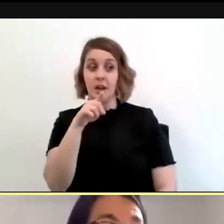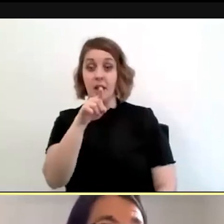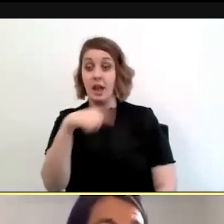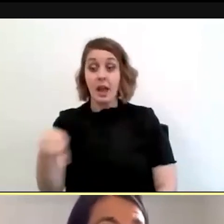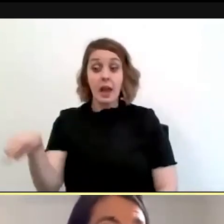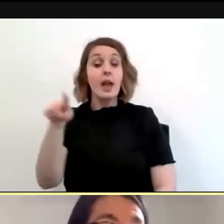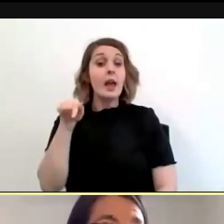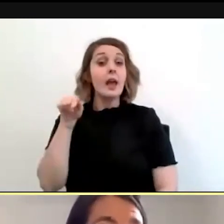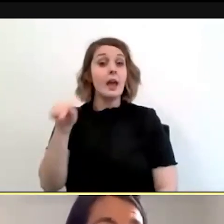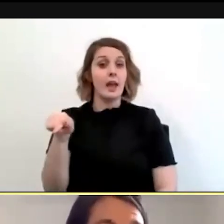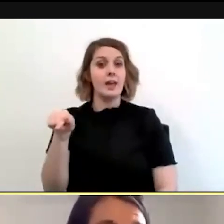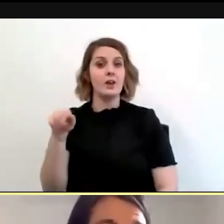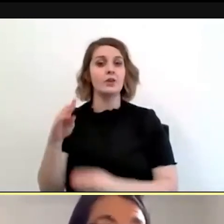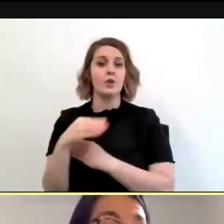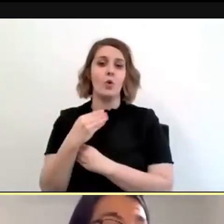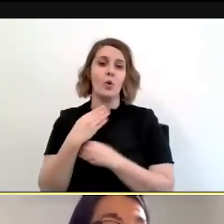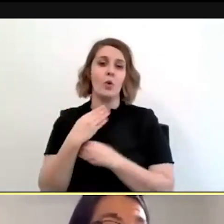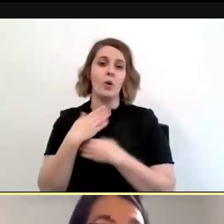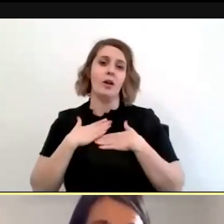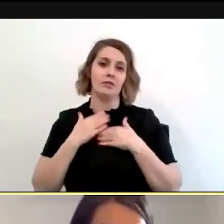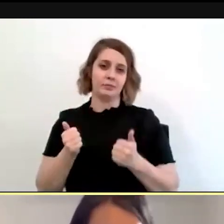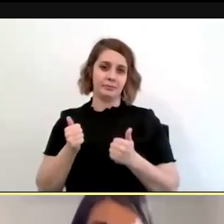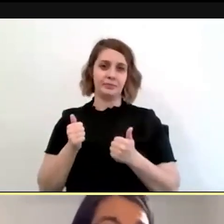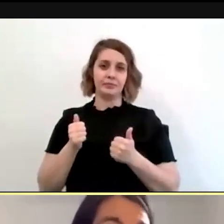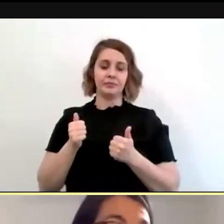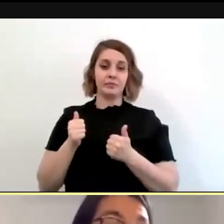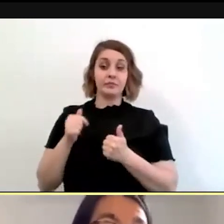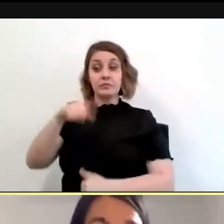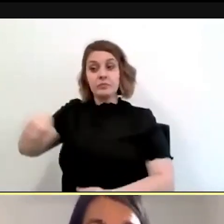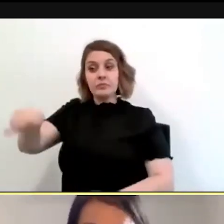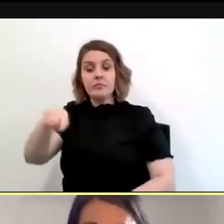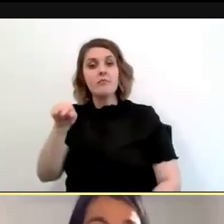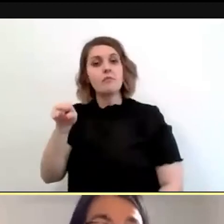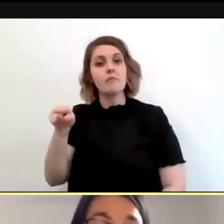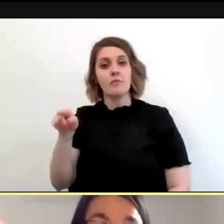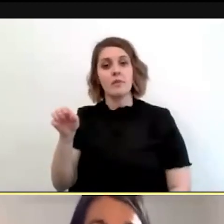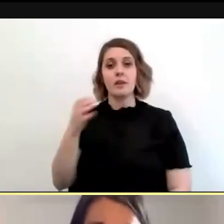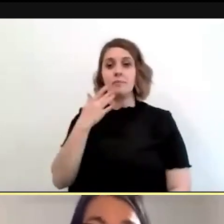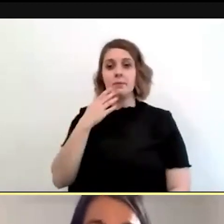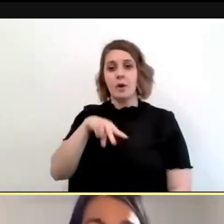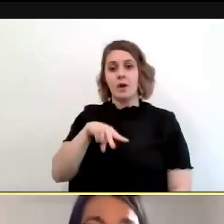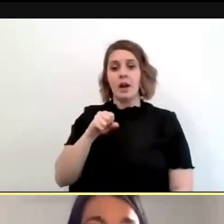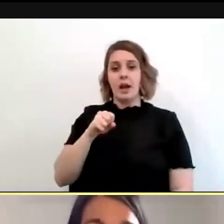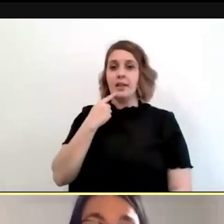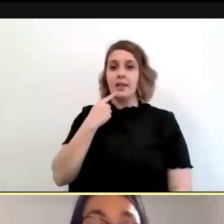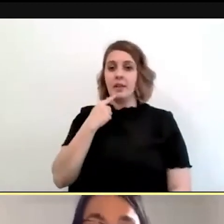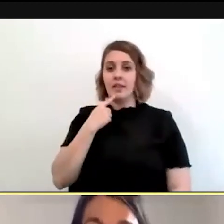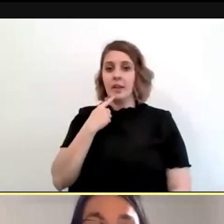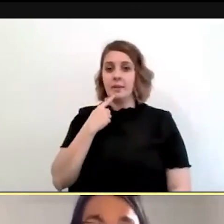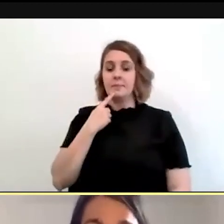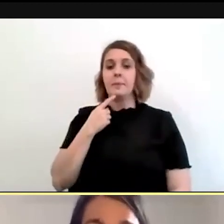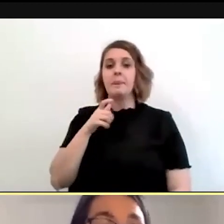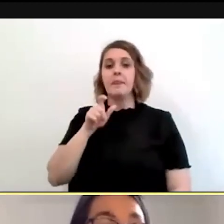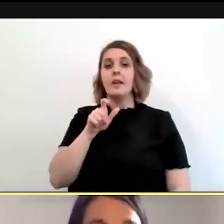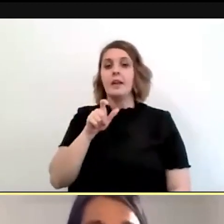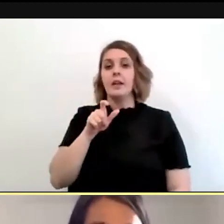los que van a poder cuidarse en salud y son los que tienen que llevar al médico, como hace Ana. Yo creo que los médicos aprenderán también en la